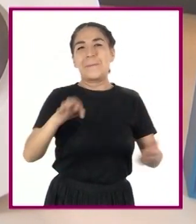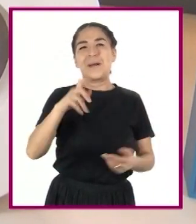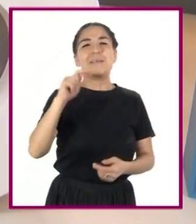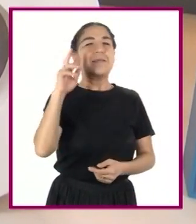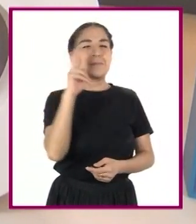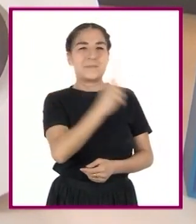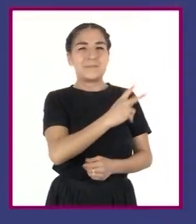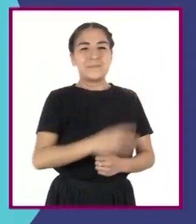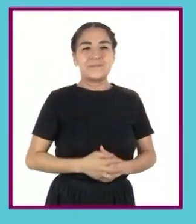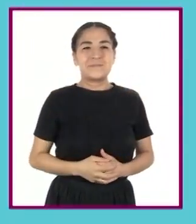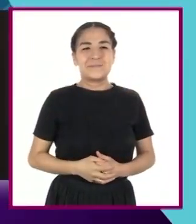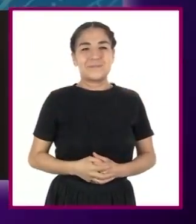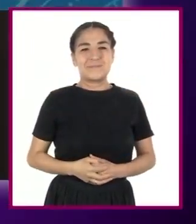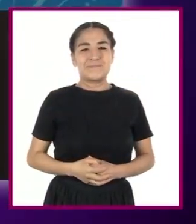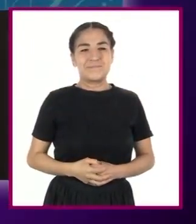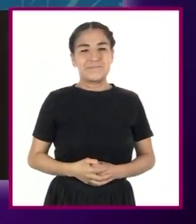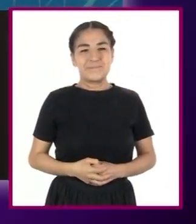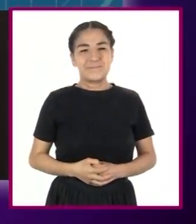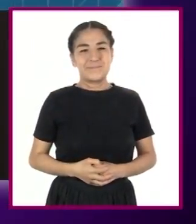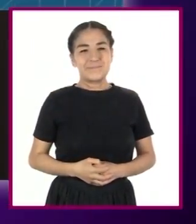verlo.